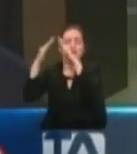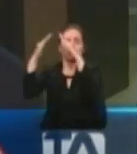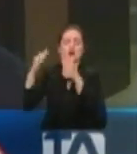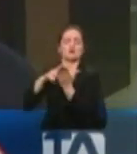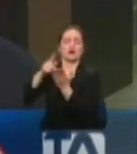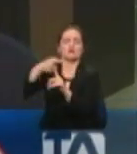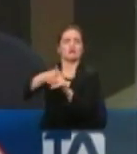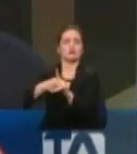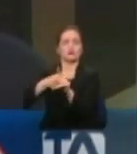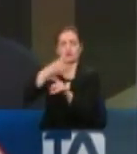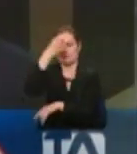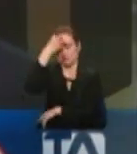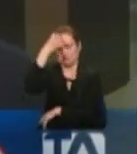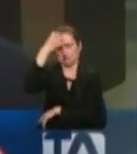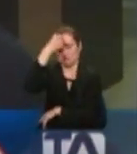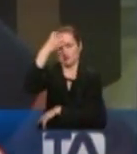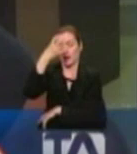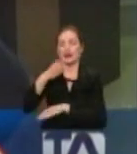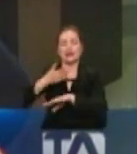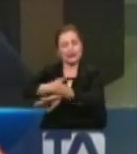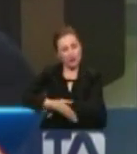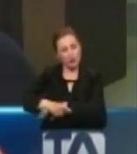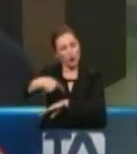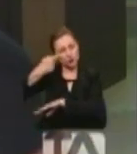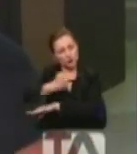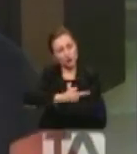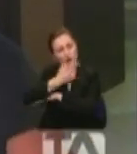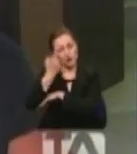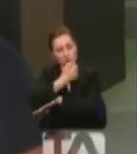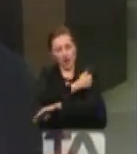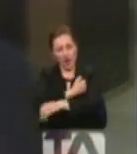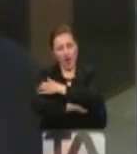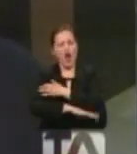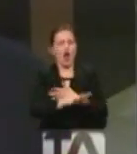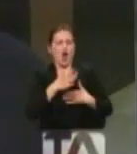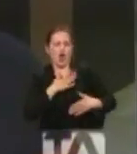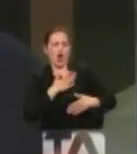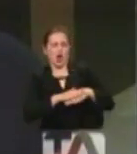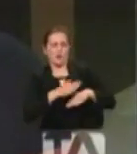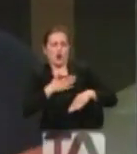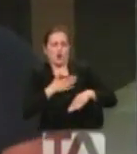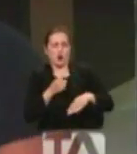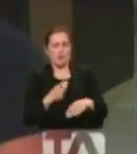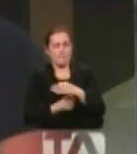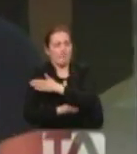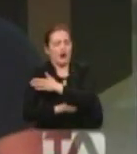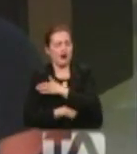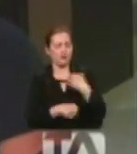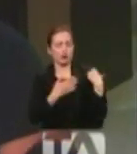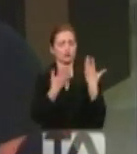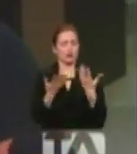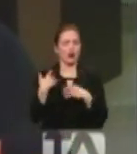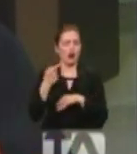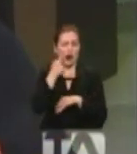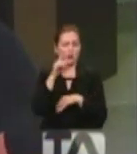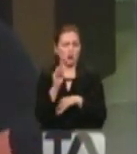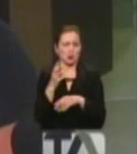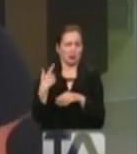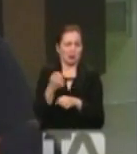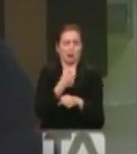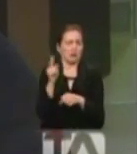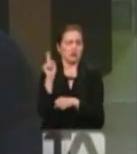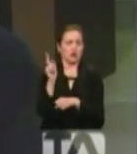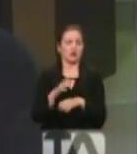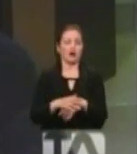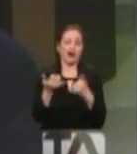lava y amaneció con un bolondrón acá. Después amanecemos con moretones, que se golpeaba, pero esta vez ya lo viví, ya lo estamos palpando porque ella